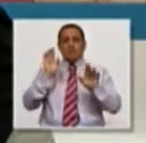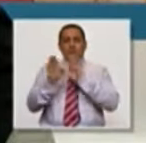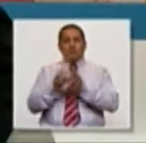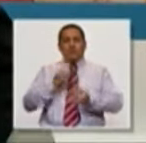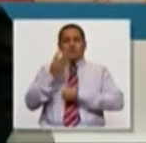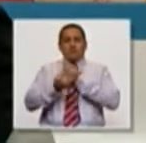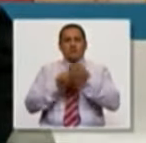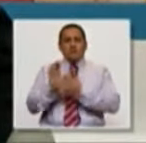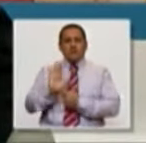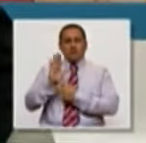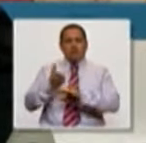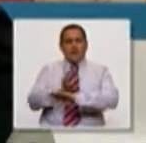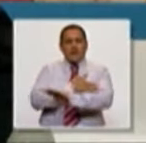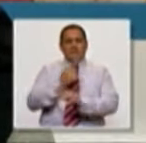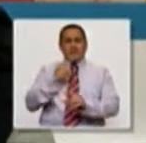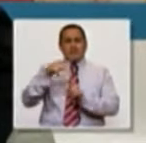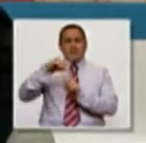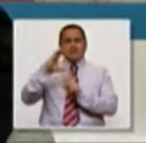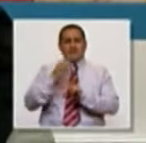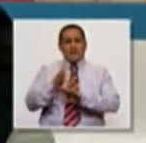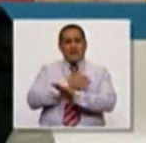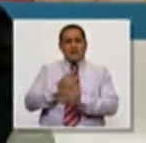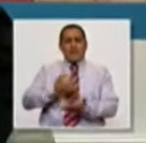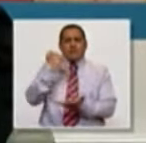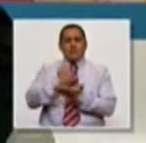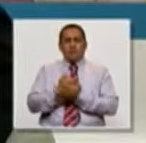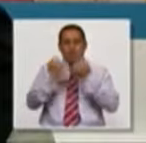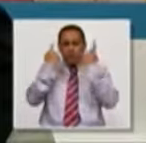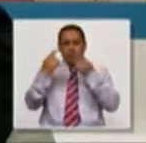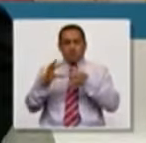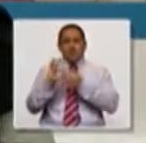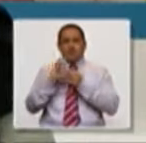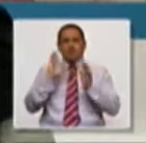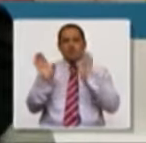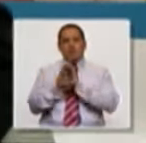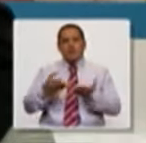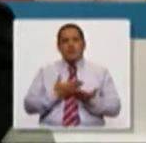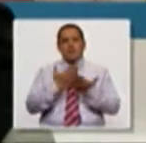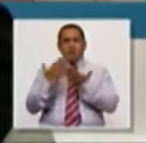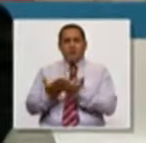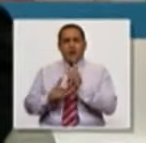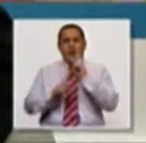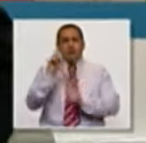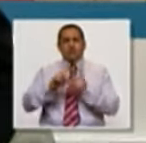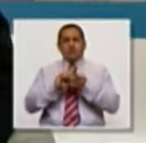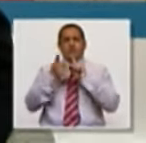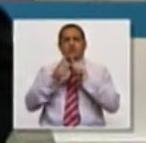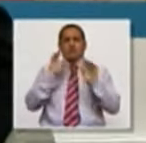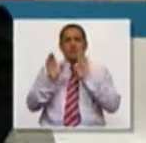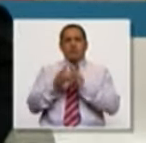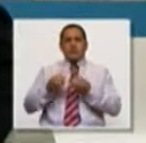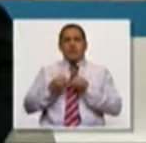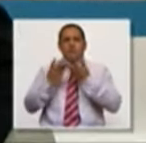expedición de una sentencia del Tribunal Constitucional en la que se ha aprobado un precedente vinculante que va a determinar algunos cambios. Y para